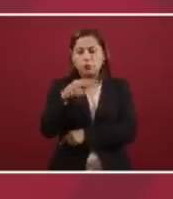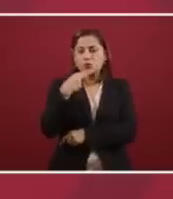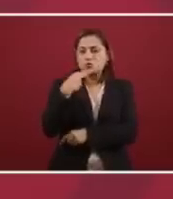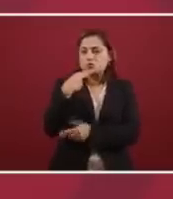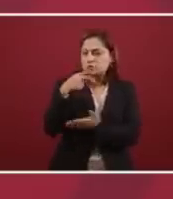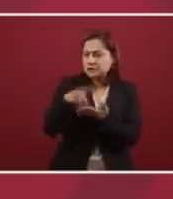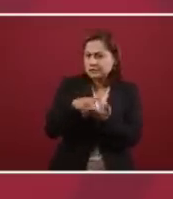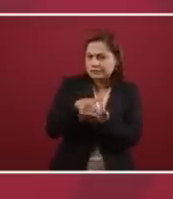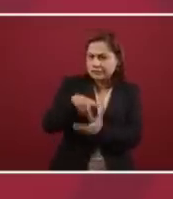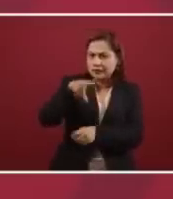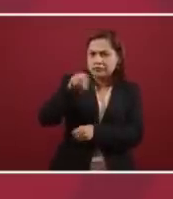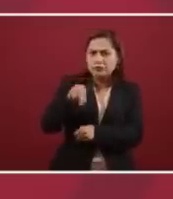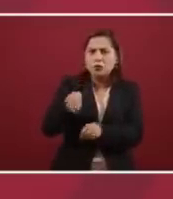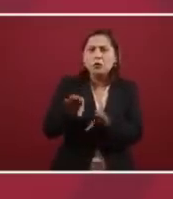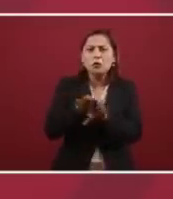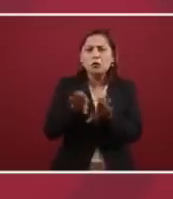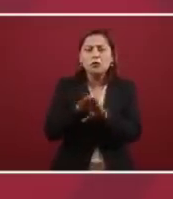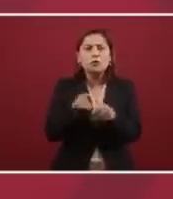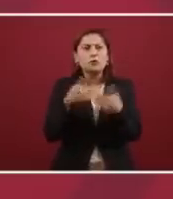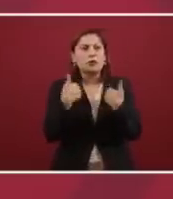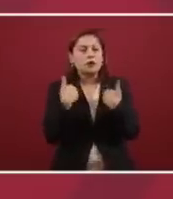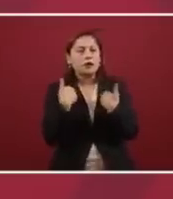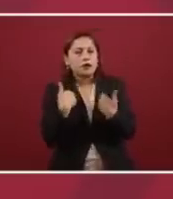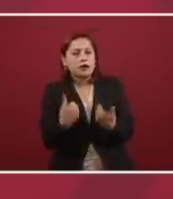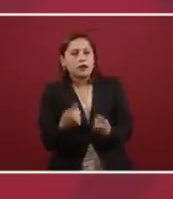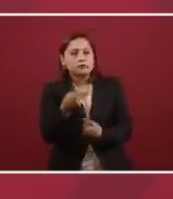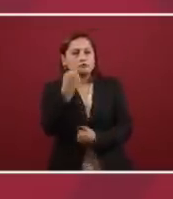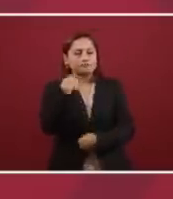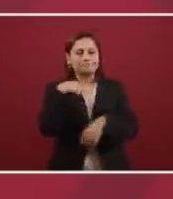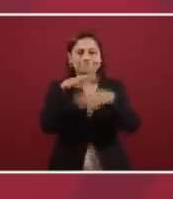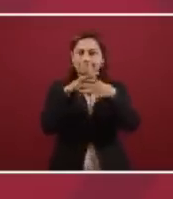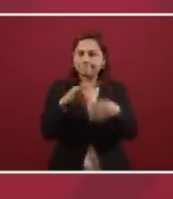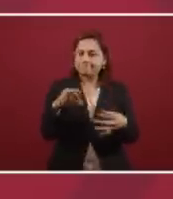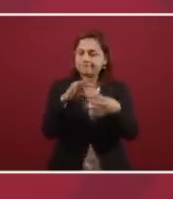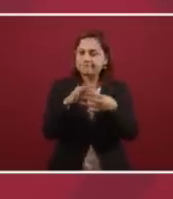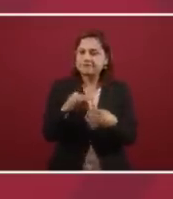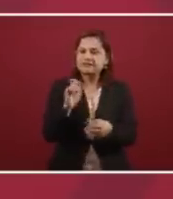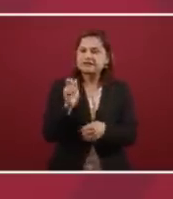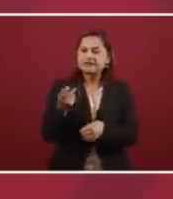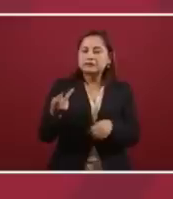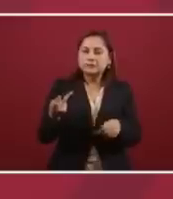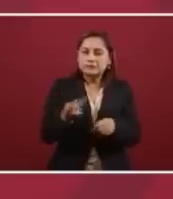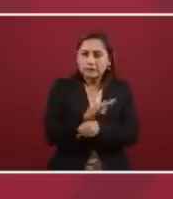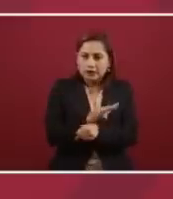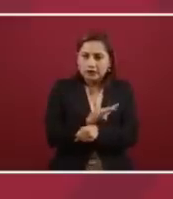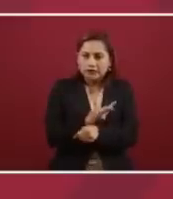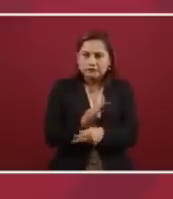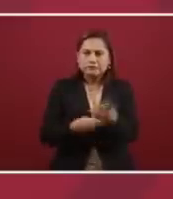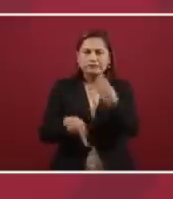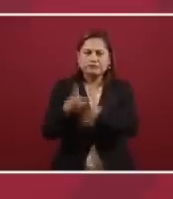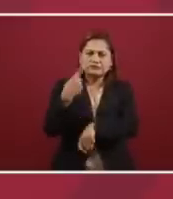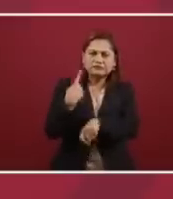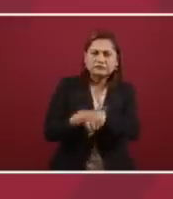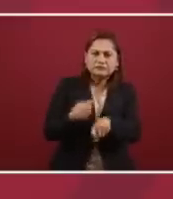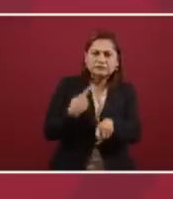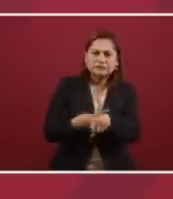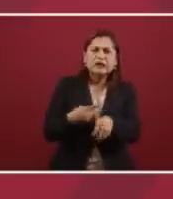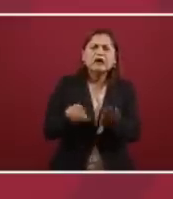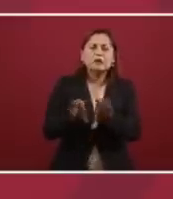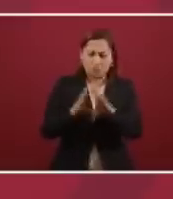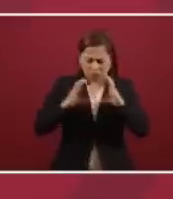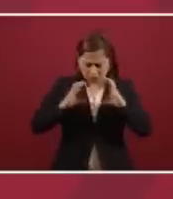de como se afecta a los jóvenes y